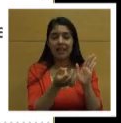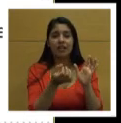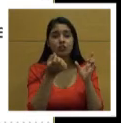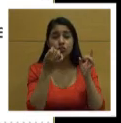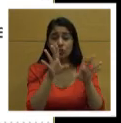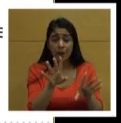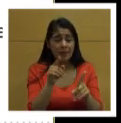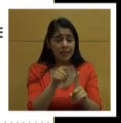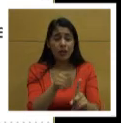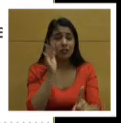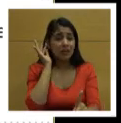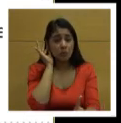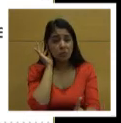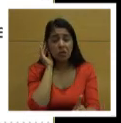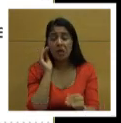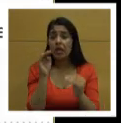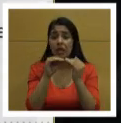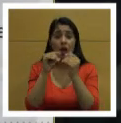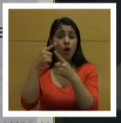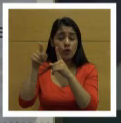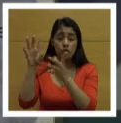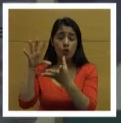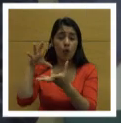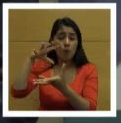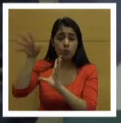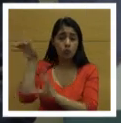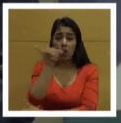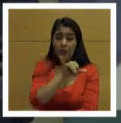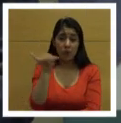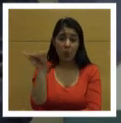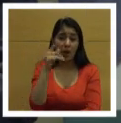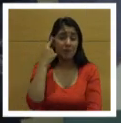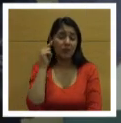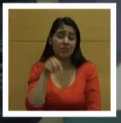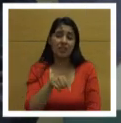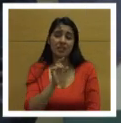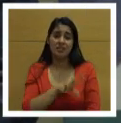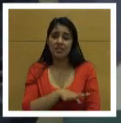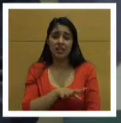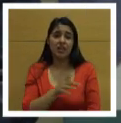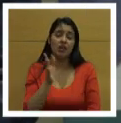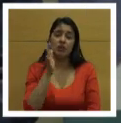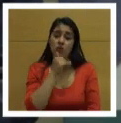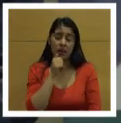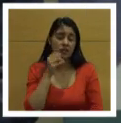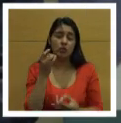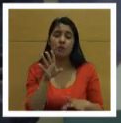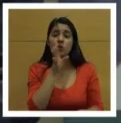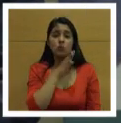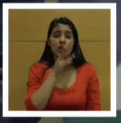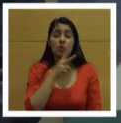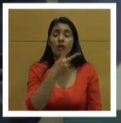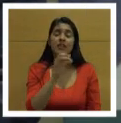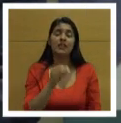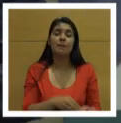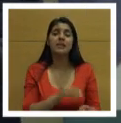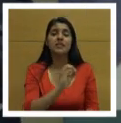específicamente, como existe en otras partes del mundo, pero nosotros, obviamente, no hemos utilizado la ley 20.066 en ese